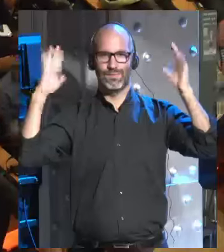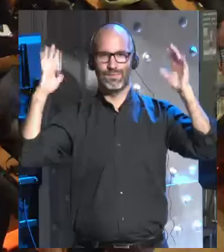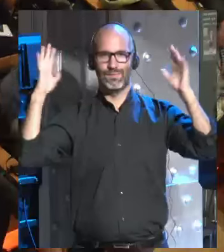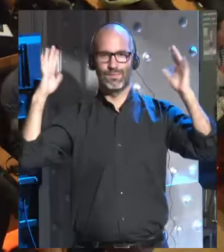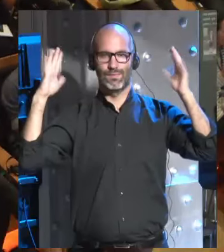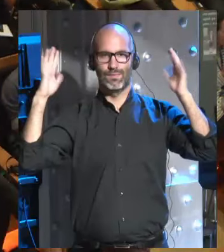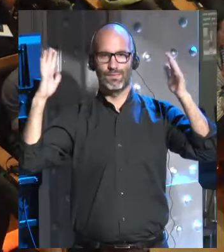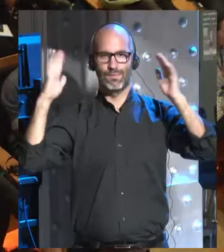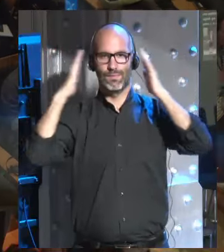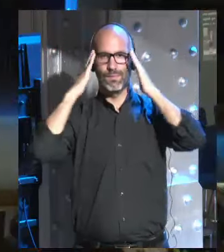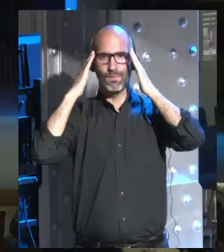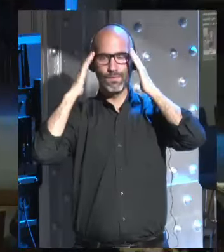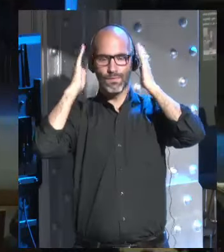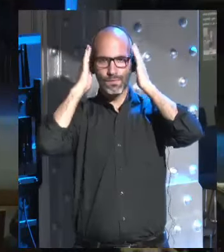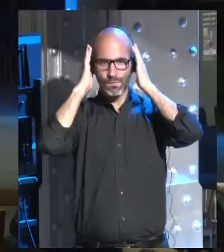Gracias.